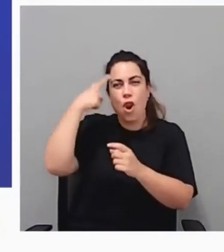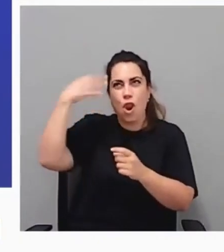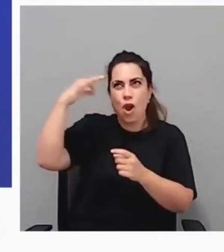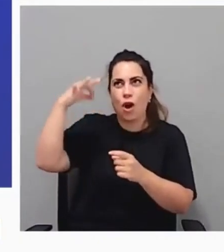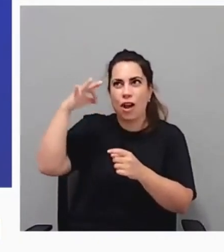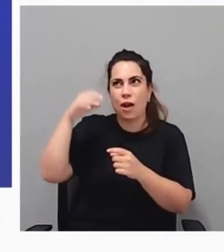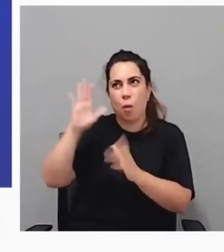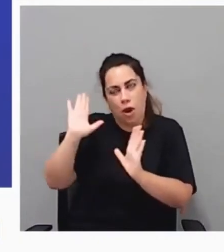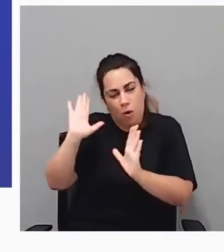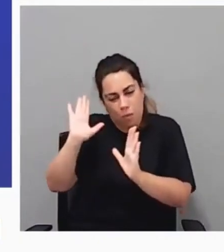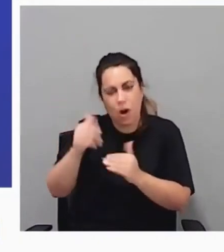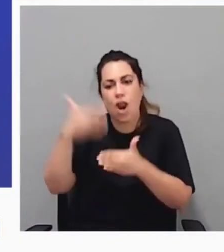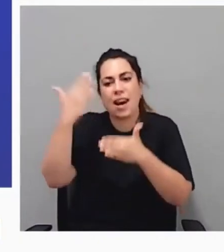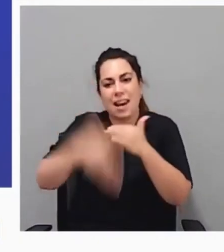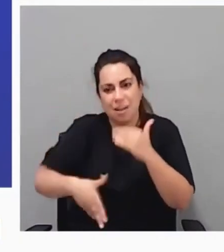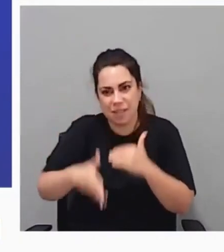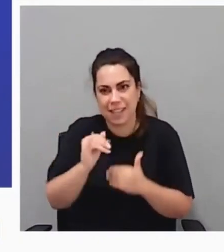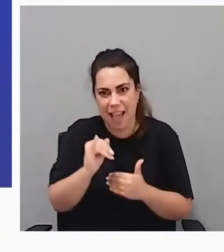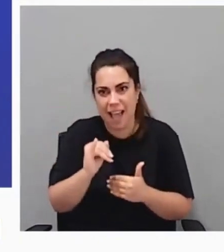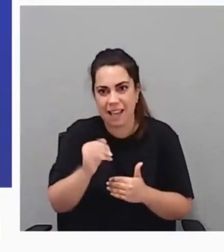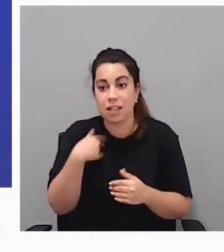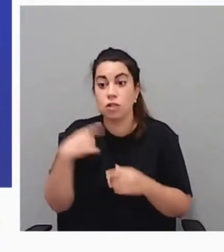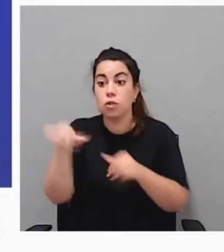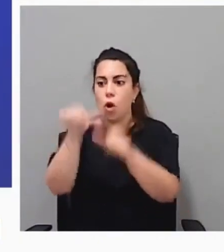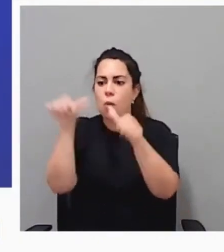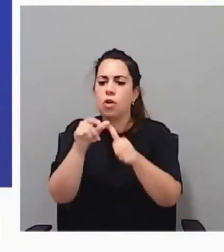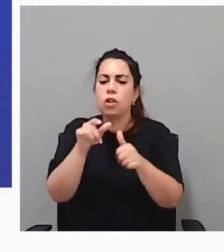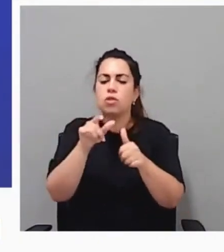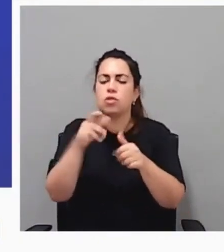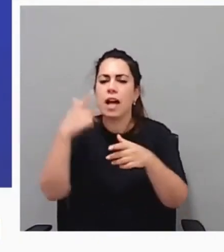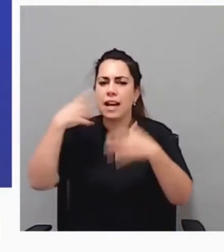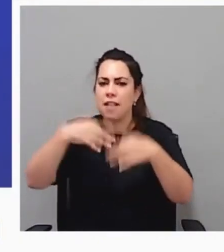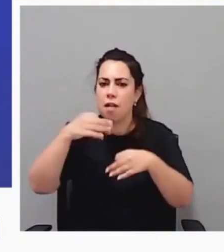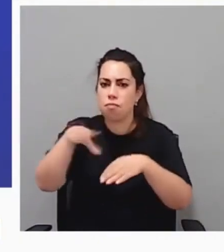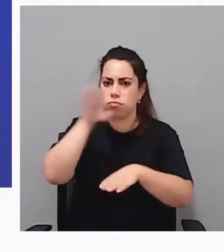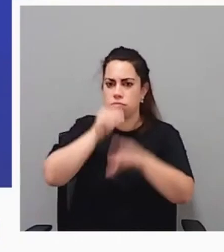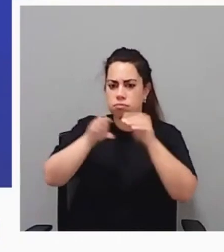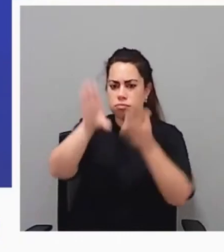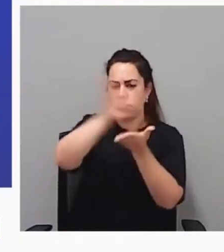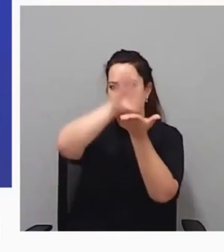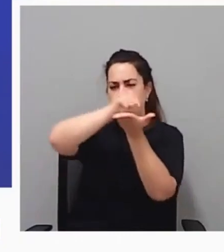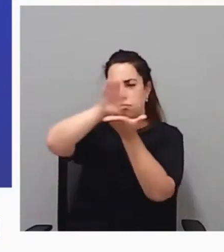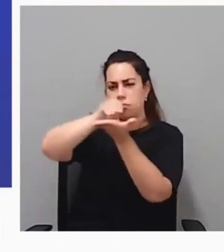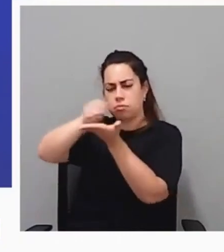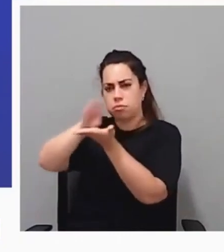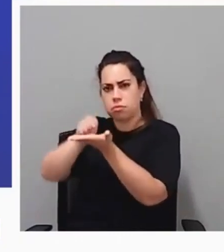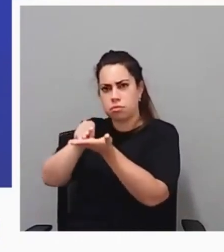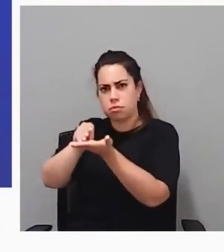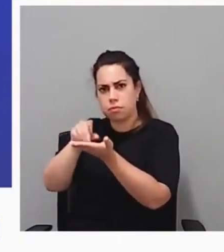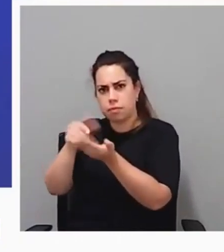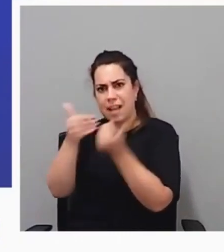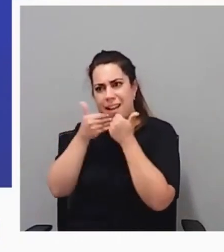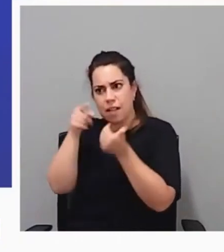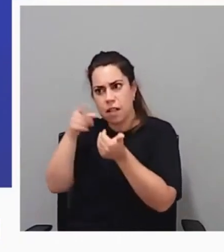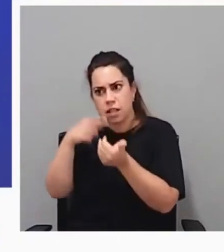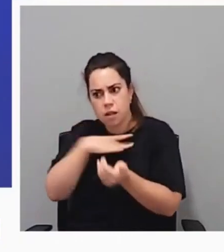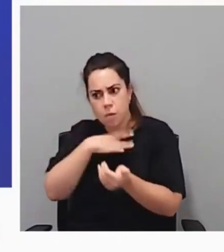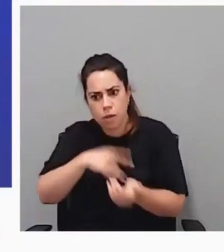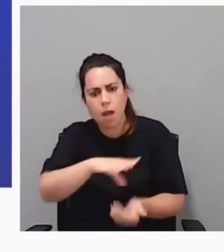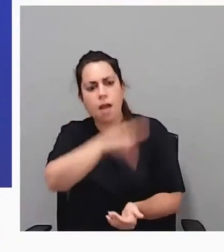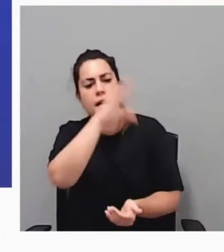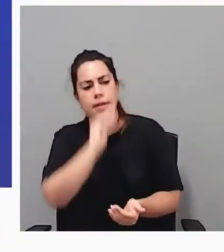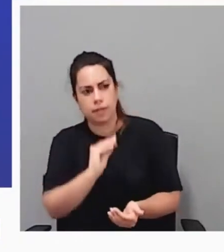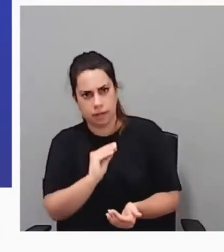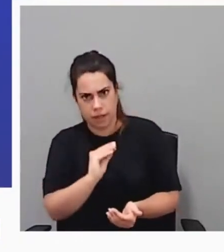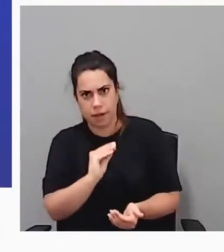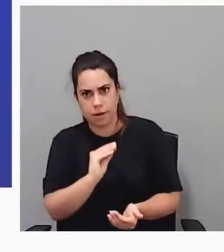Extraemos modelos de la realidad que nos permiten ver cada vez más cosas que podemos usar. El éxito de la física